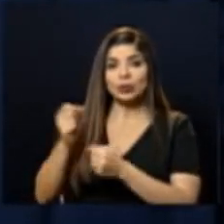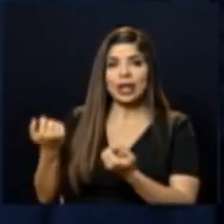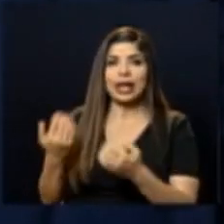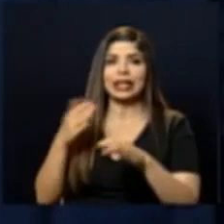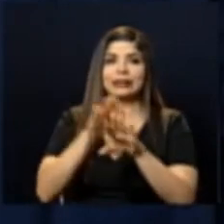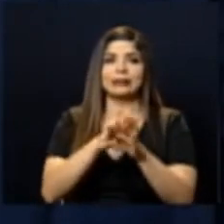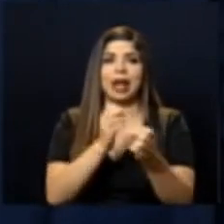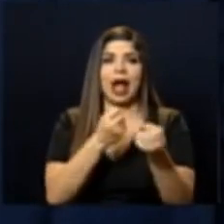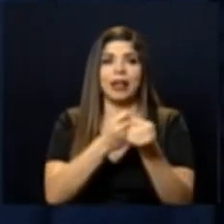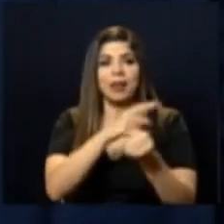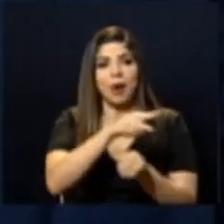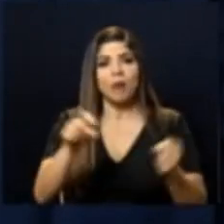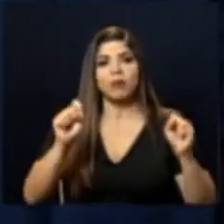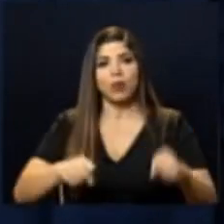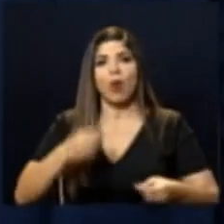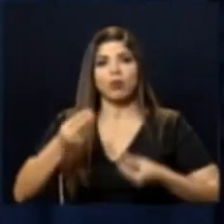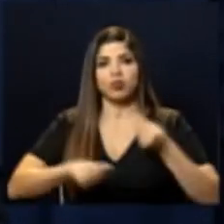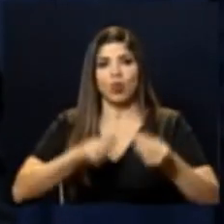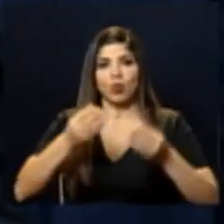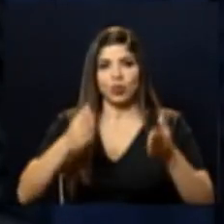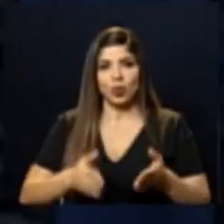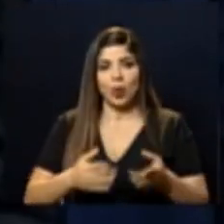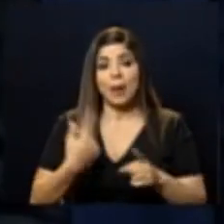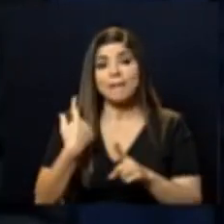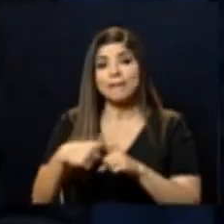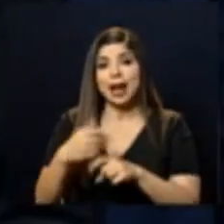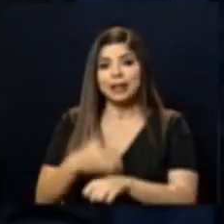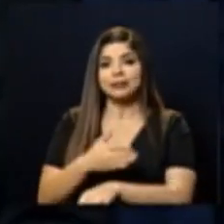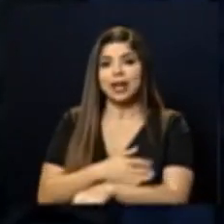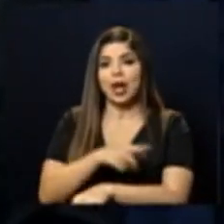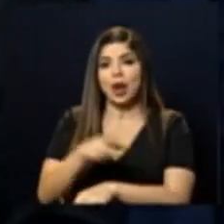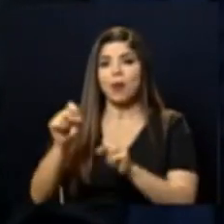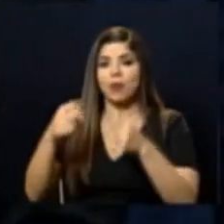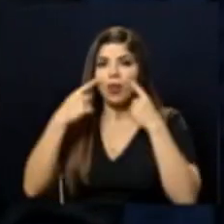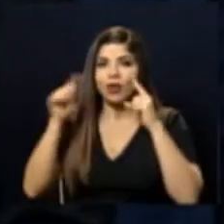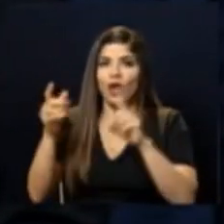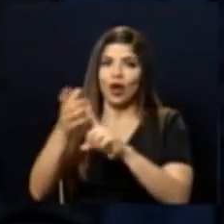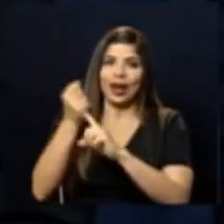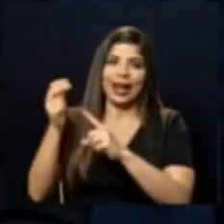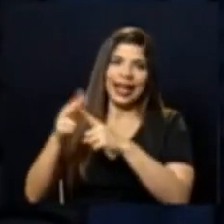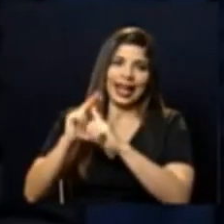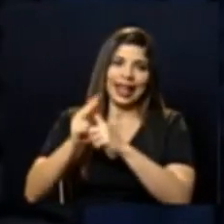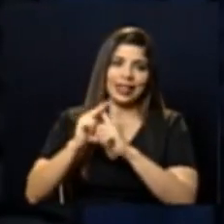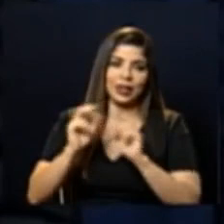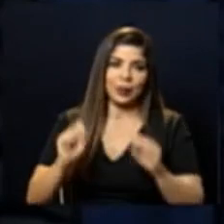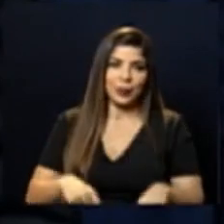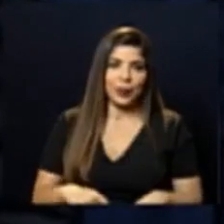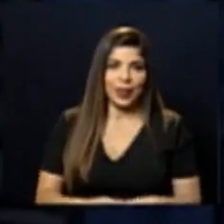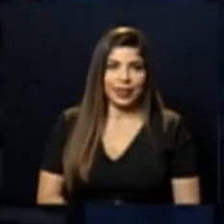la producción y a la vez mejoran su acceso al crédito.